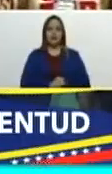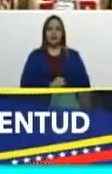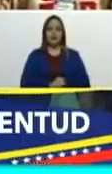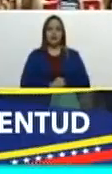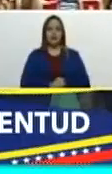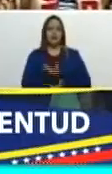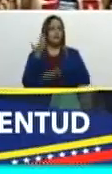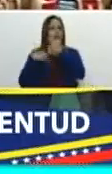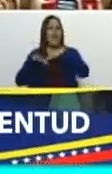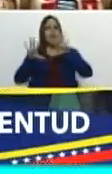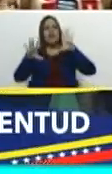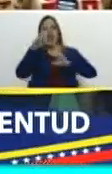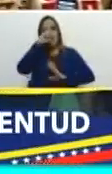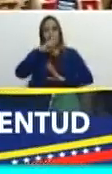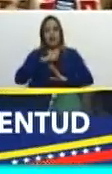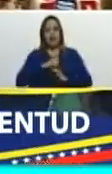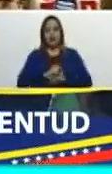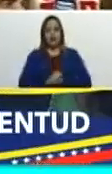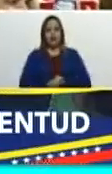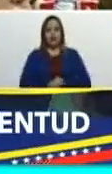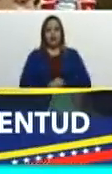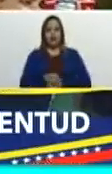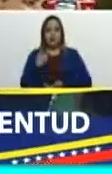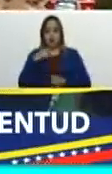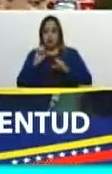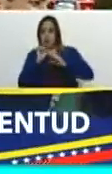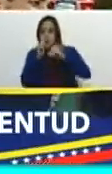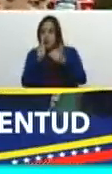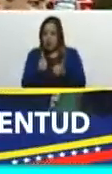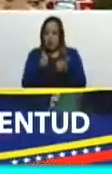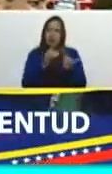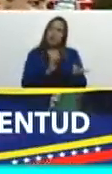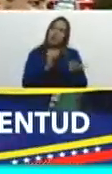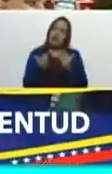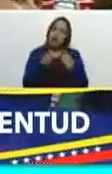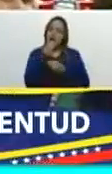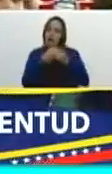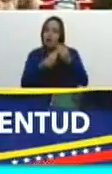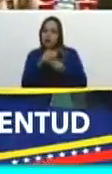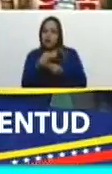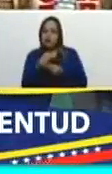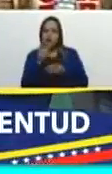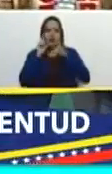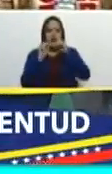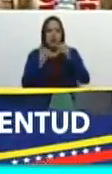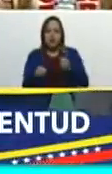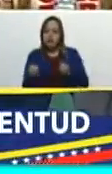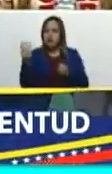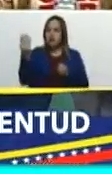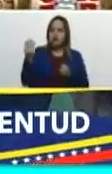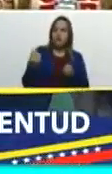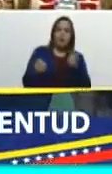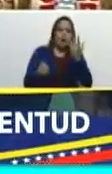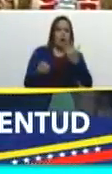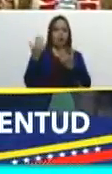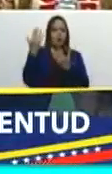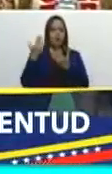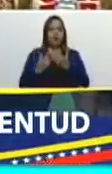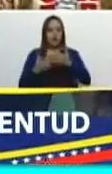Hace 10 años. Y empecé, bueno, a sacar contenidos en Twitter, ¿ves?